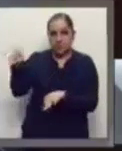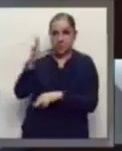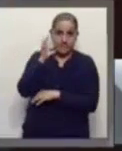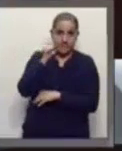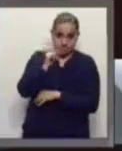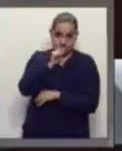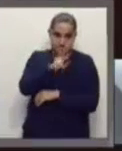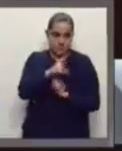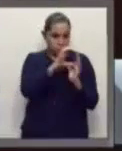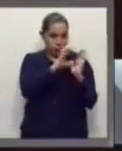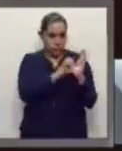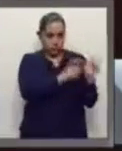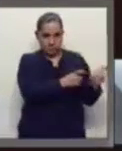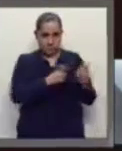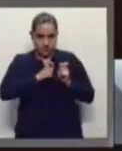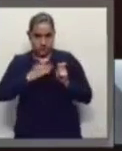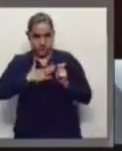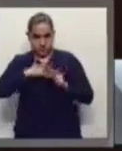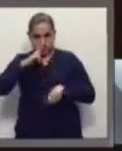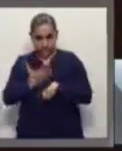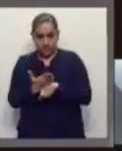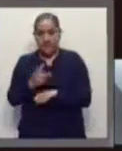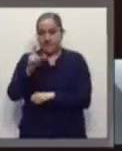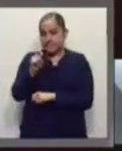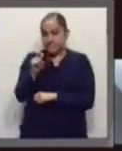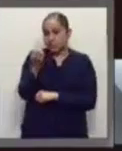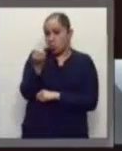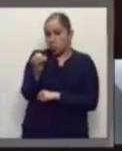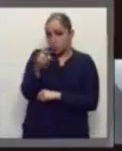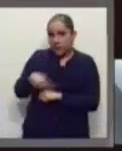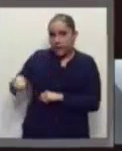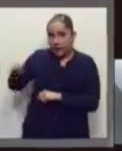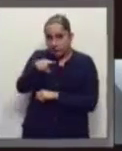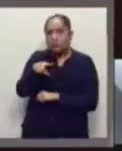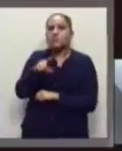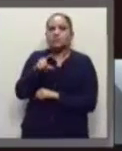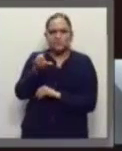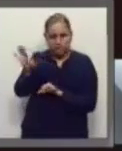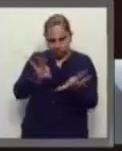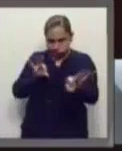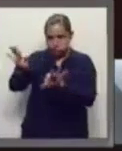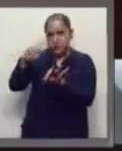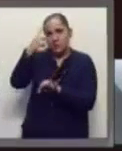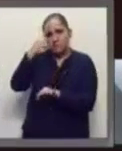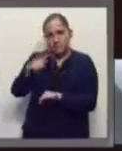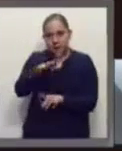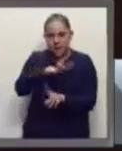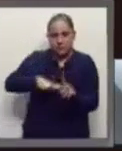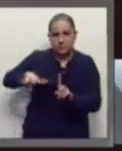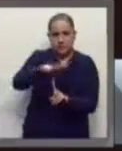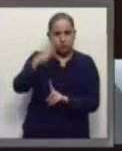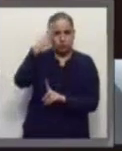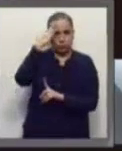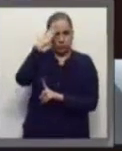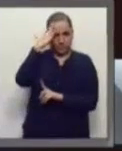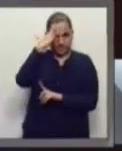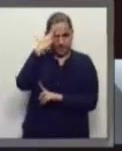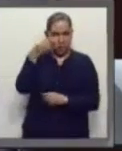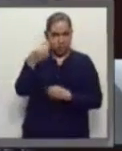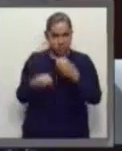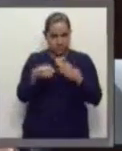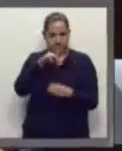propia Constitución, el 20 de octubre aprueba a los magistrados de la Sala Superior.